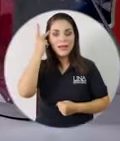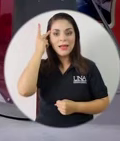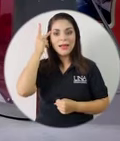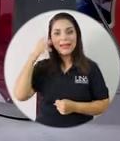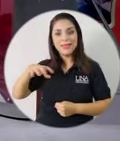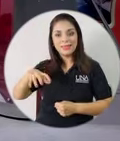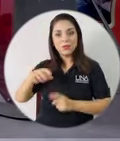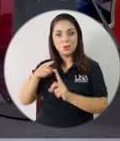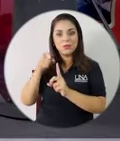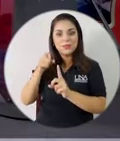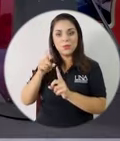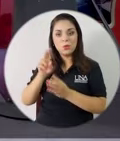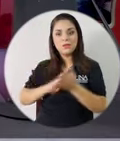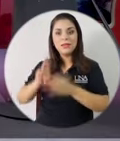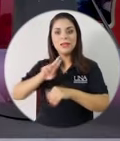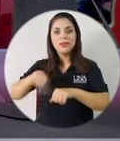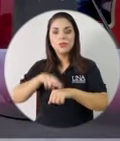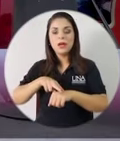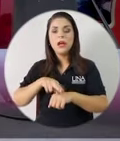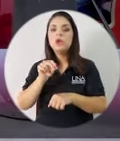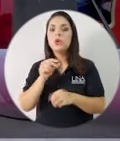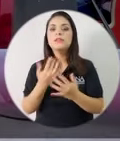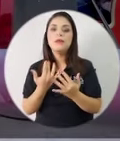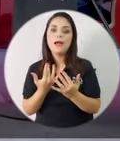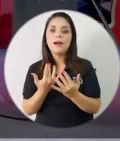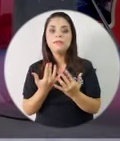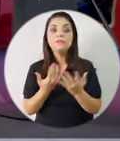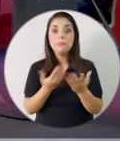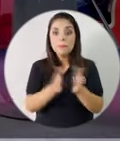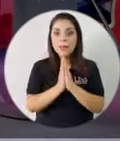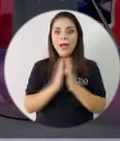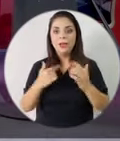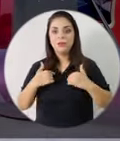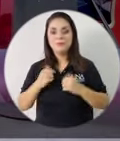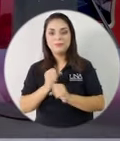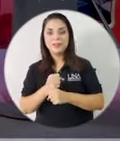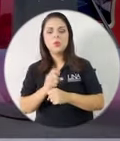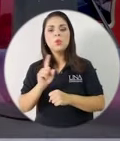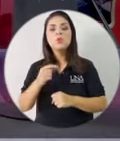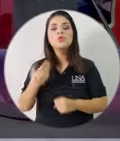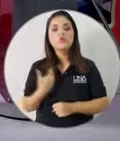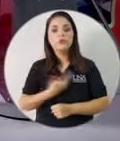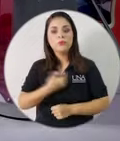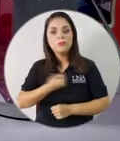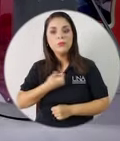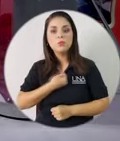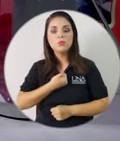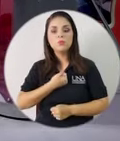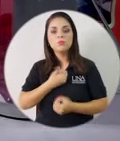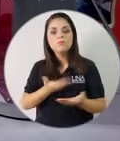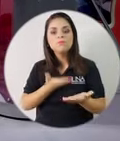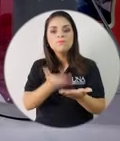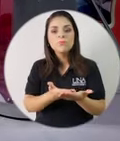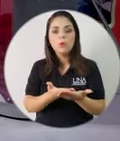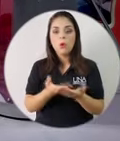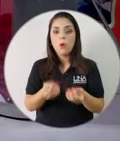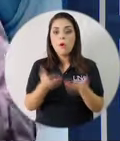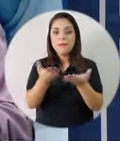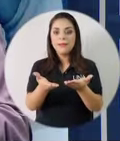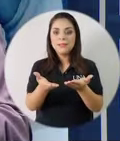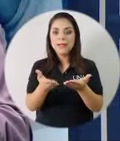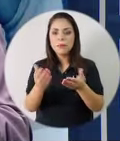Universidad Nacional. No esperar a que nos pidan como Universidad Nacional, sino más bien nosotros crear una oferta que articule el quehacer institucional